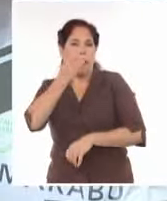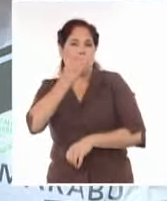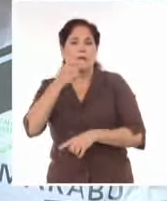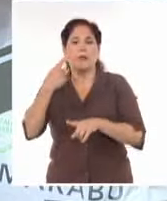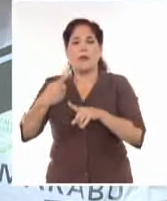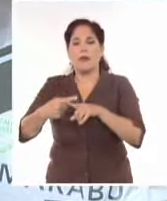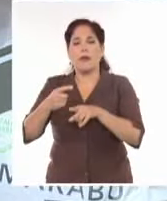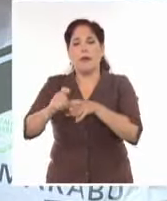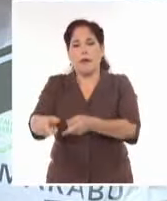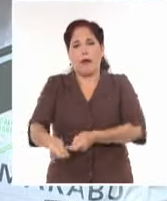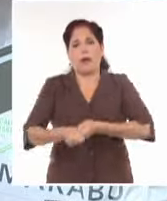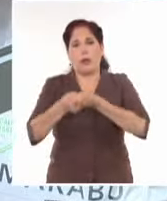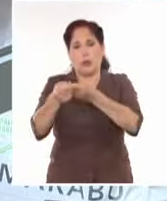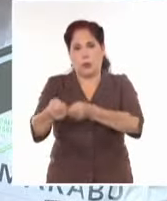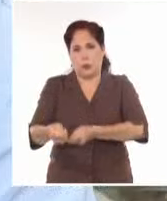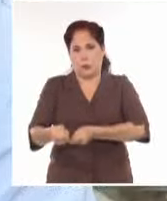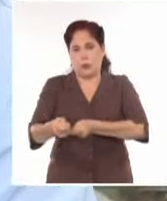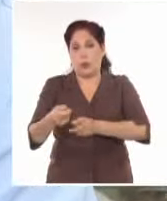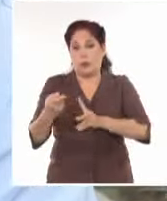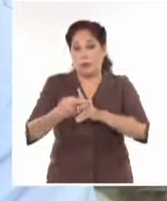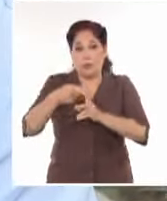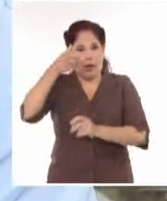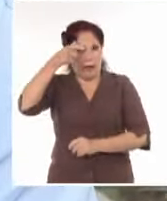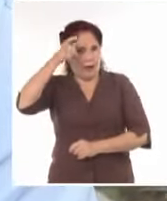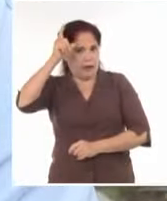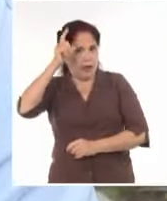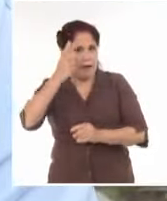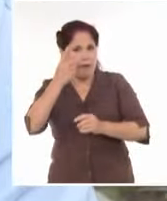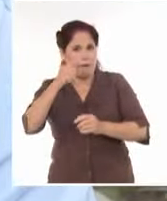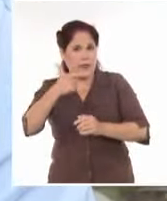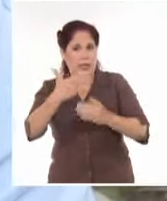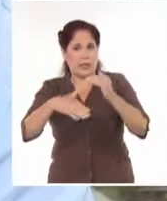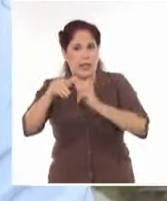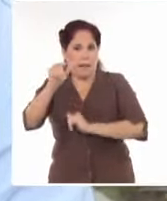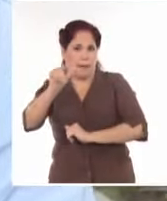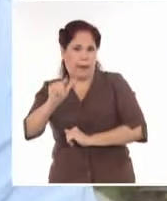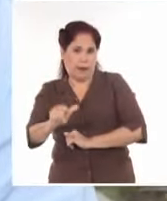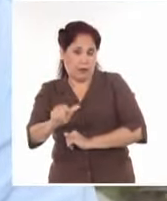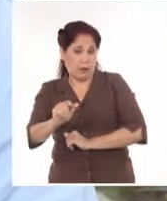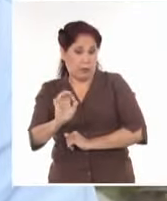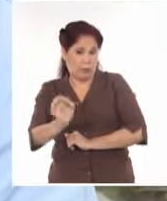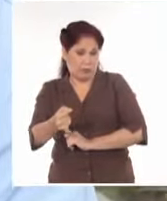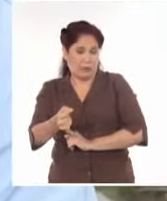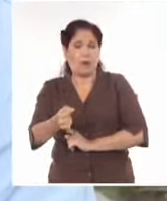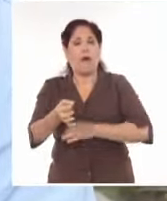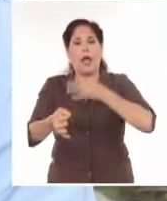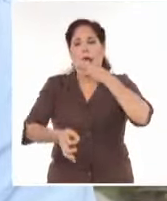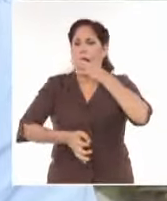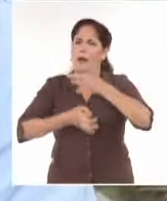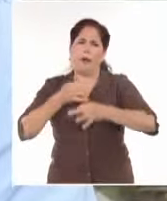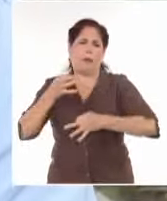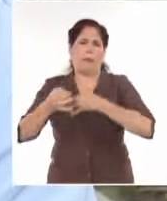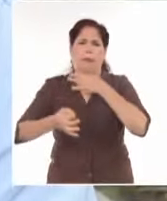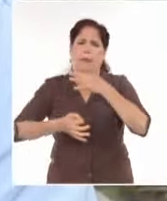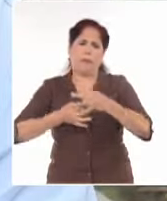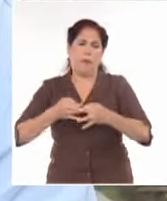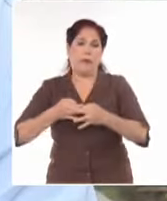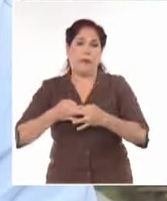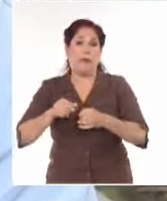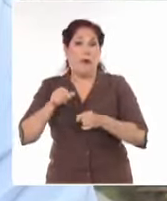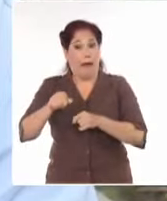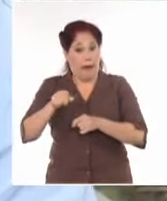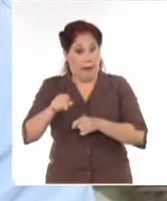de la agricultura y la ganadería. El viceministro Mauri Echavarría Bermúdez afirmó en exclusiva que en el sector